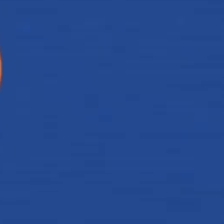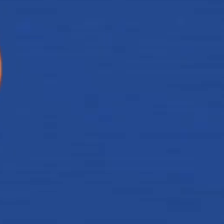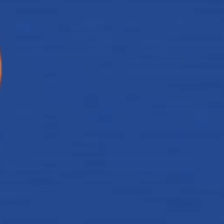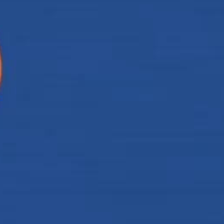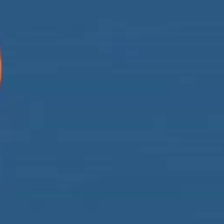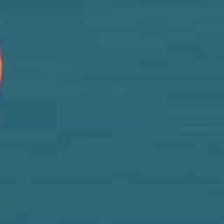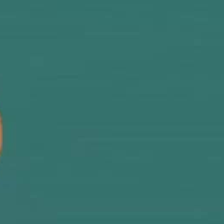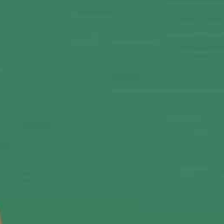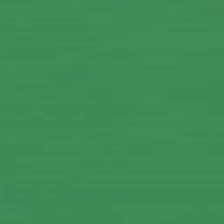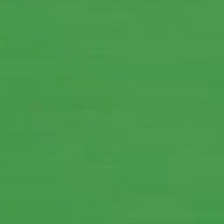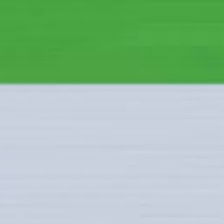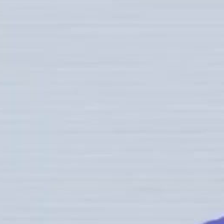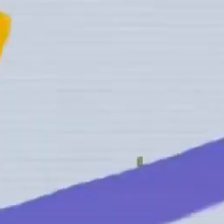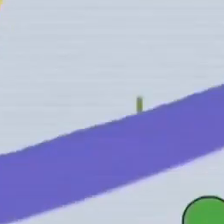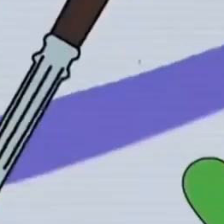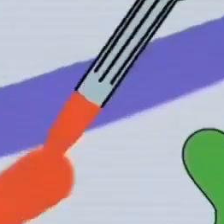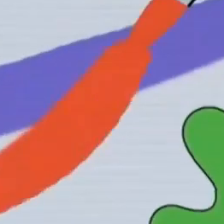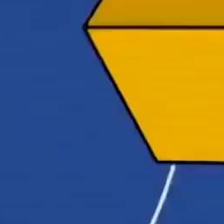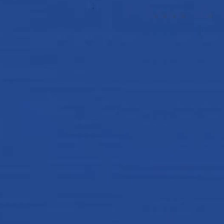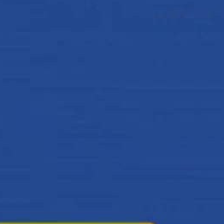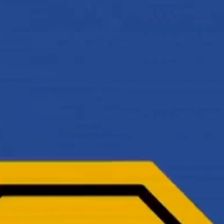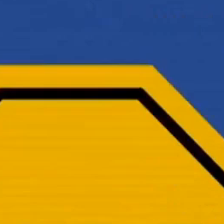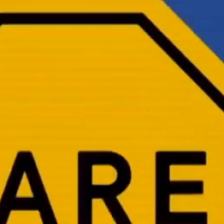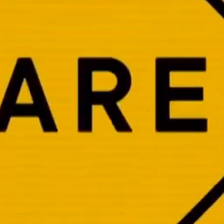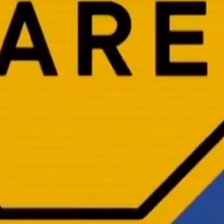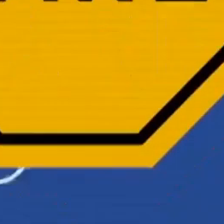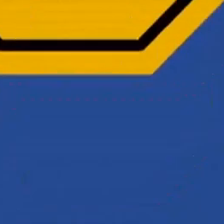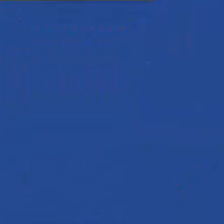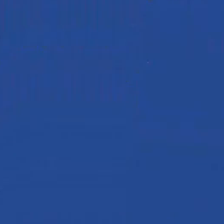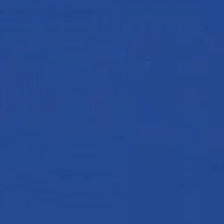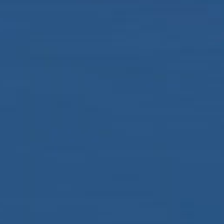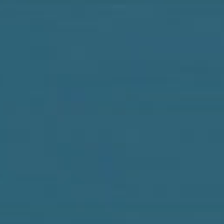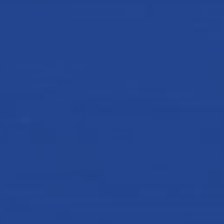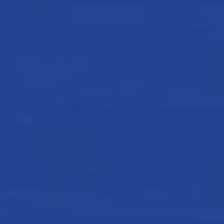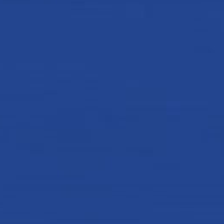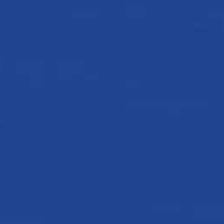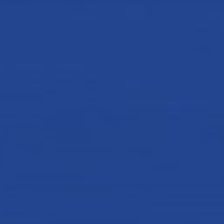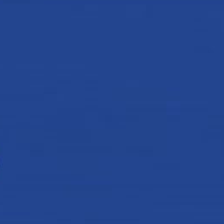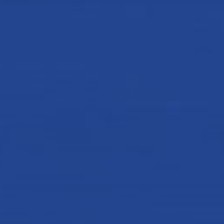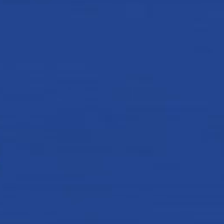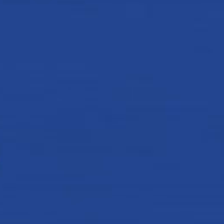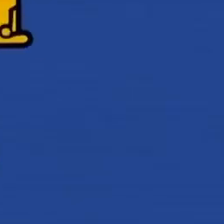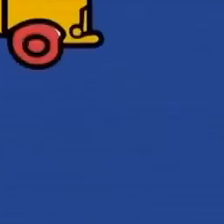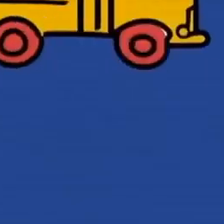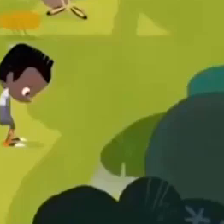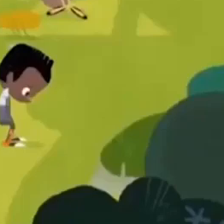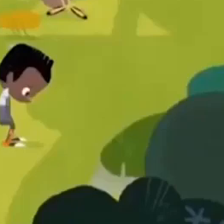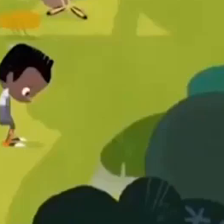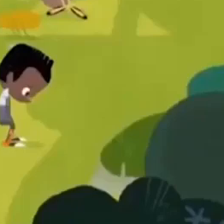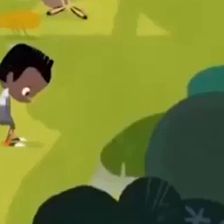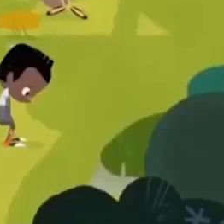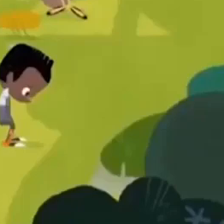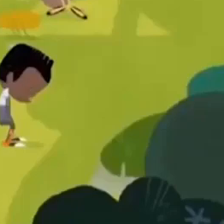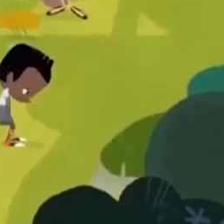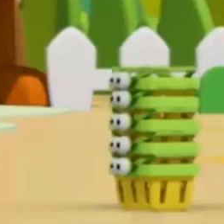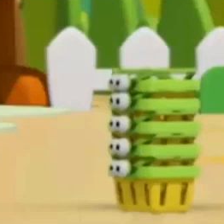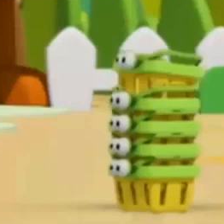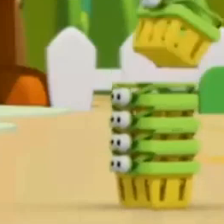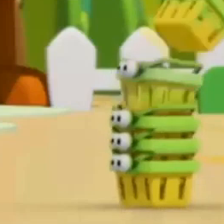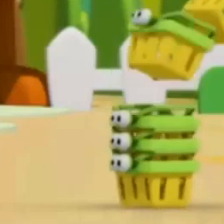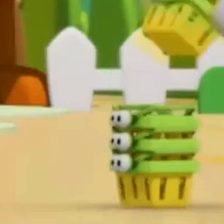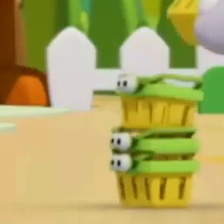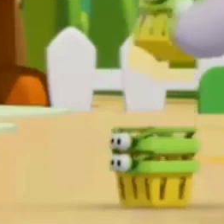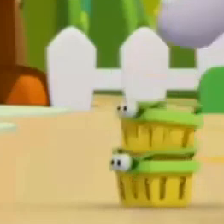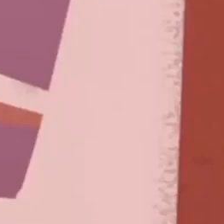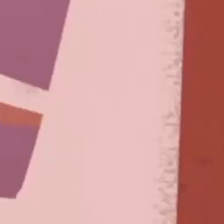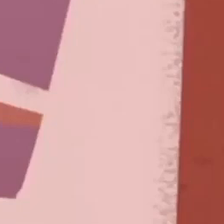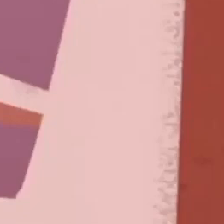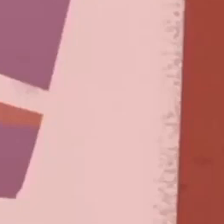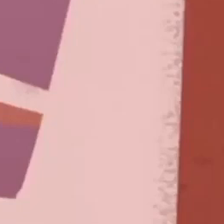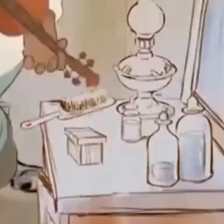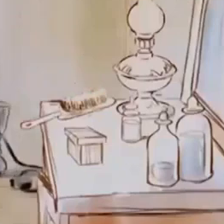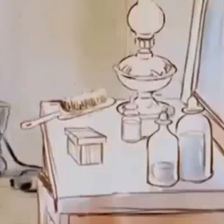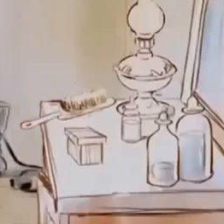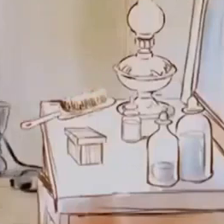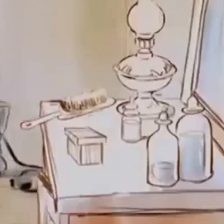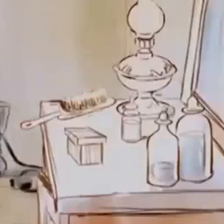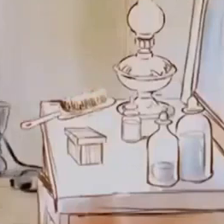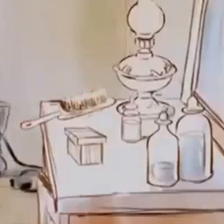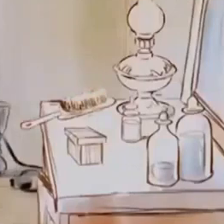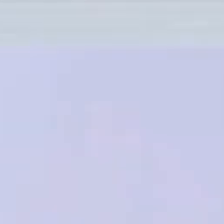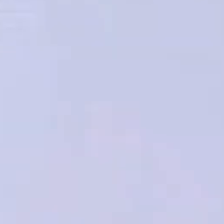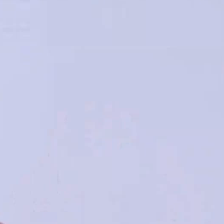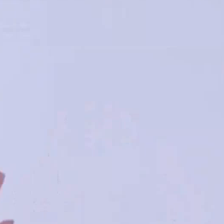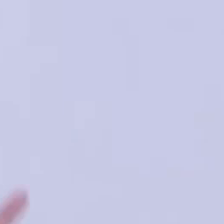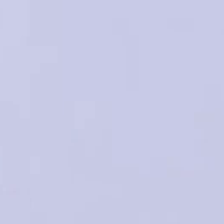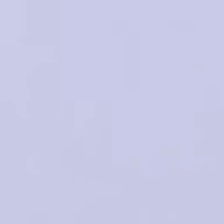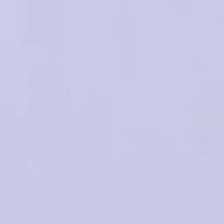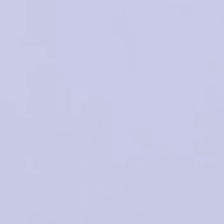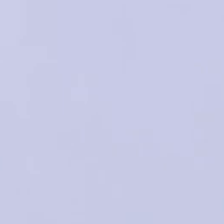niñas, las mañanas súper divertidas empiezan más temprano. Iniciamos con Flupalú y sus amigos a las 8:30.